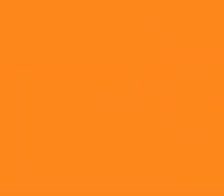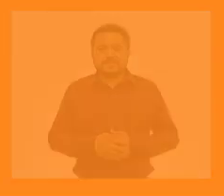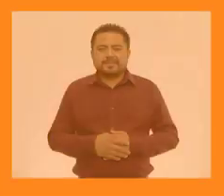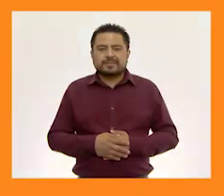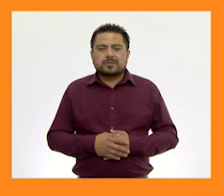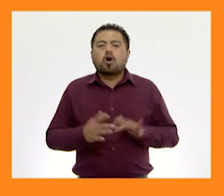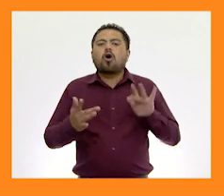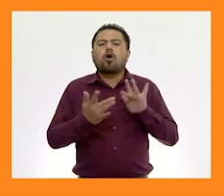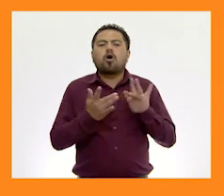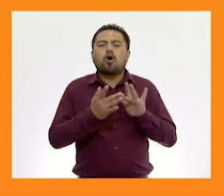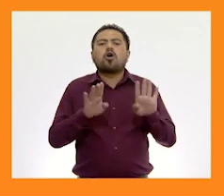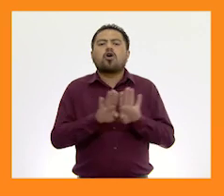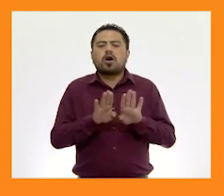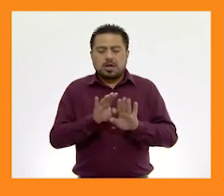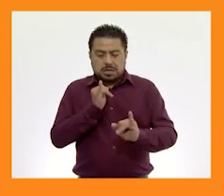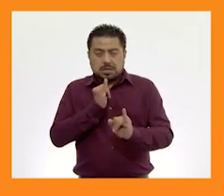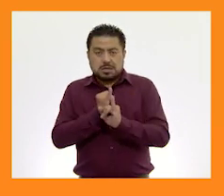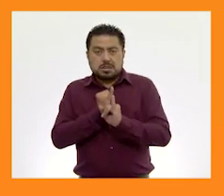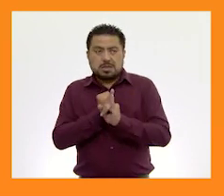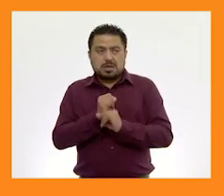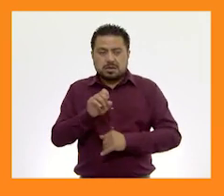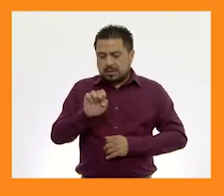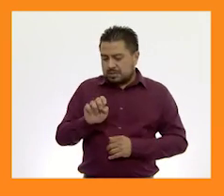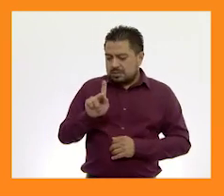Formas de contacto, página web